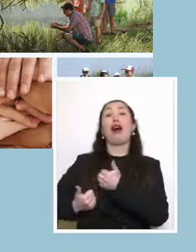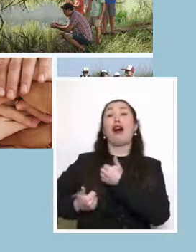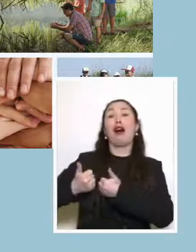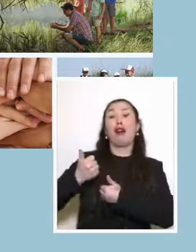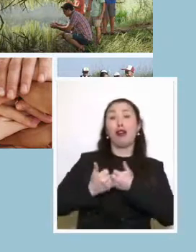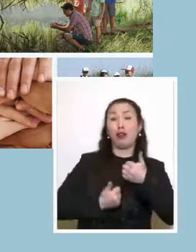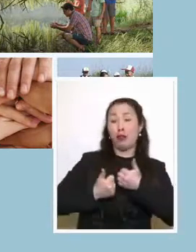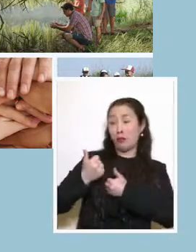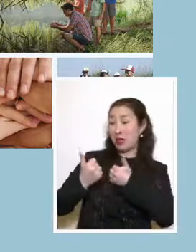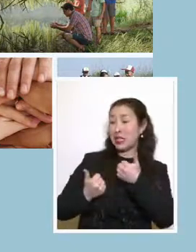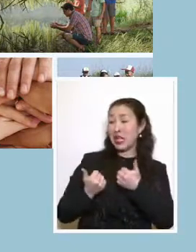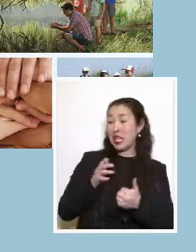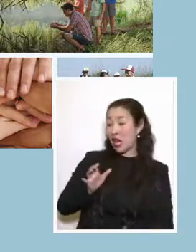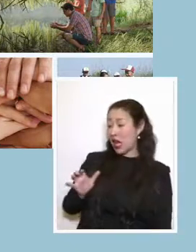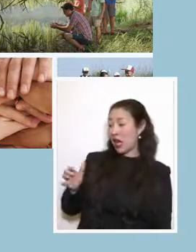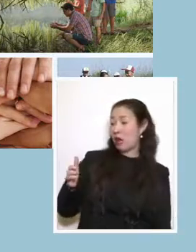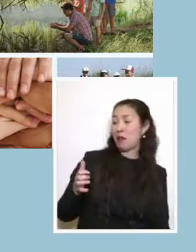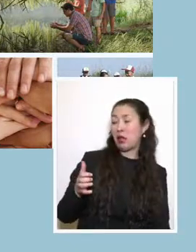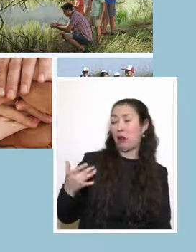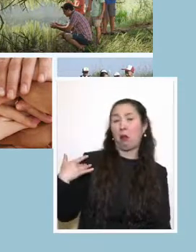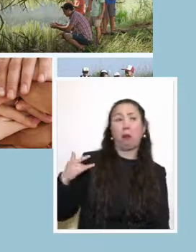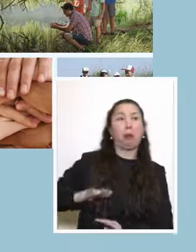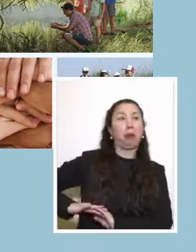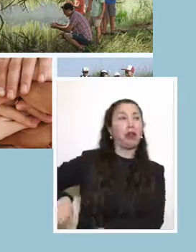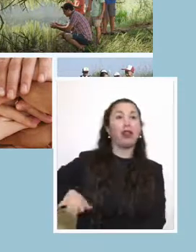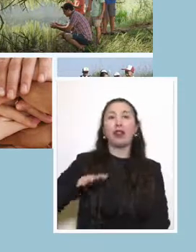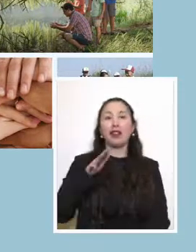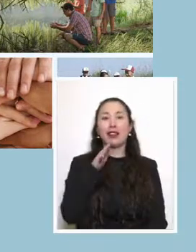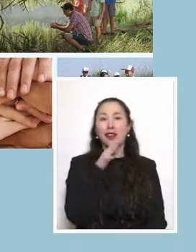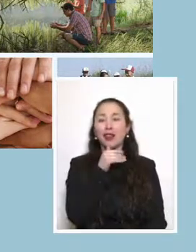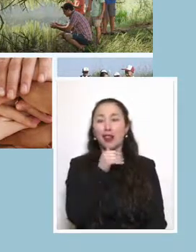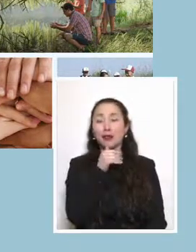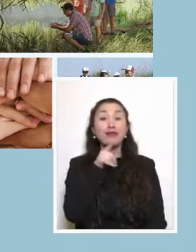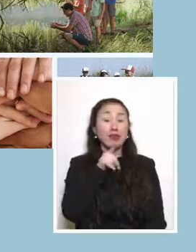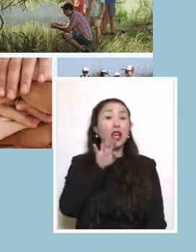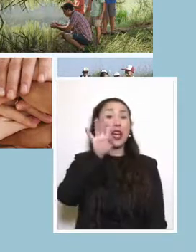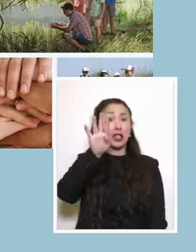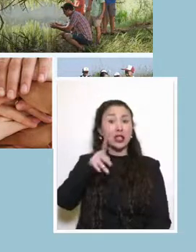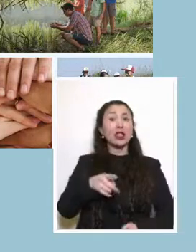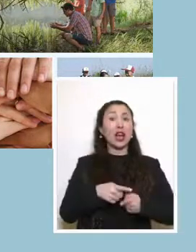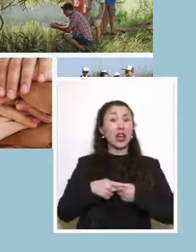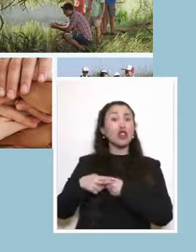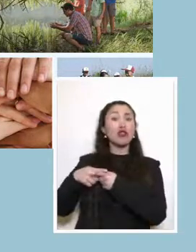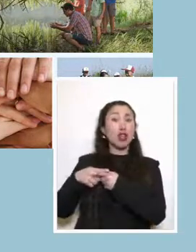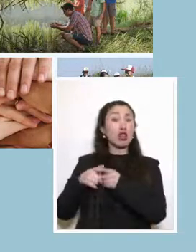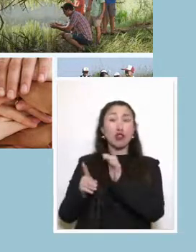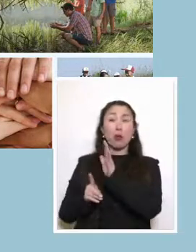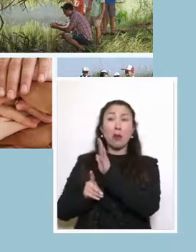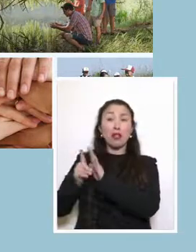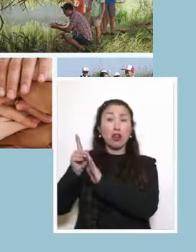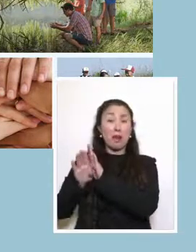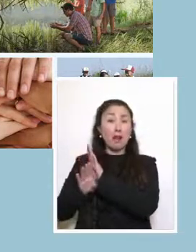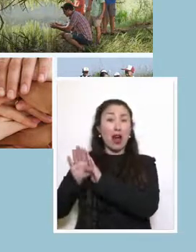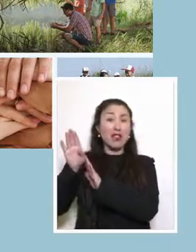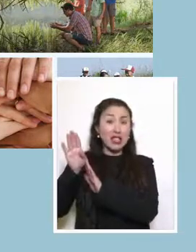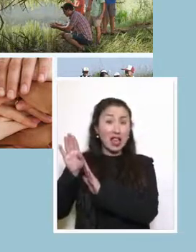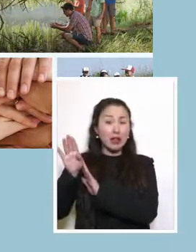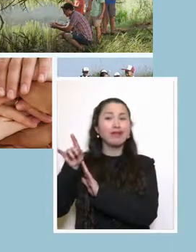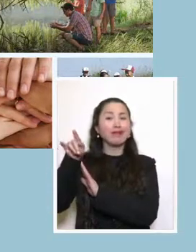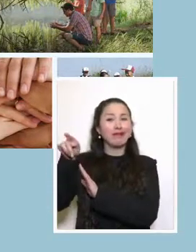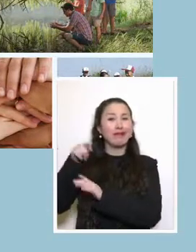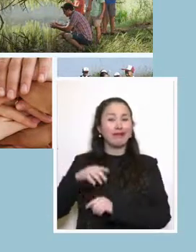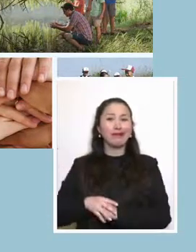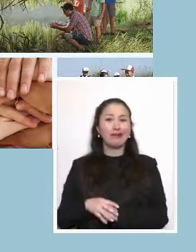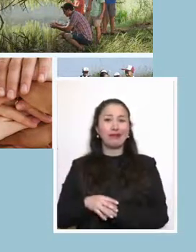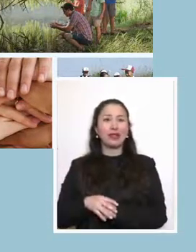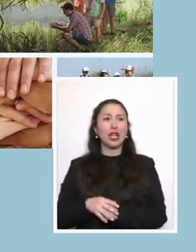la falta de empatía que caracteriza demasiadas sociedades a través del mundo. Si ser